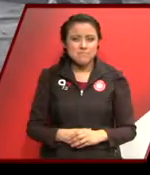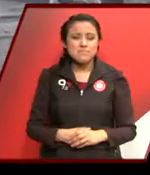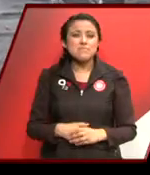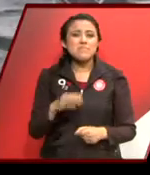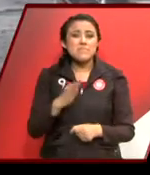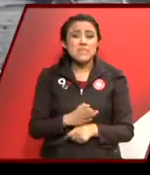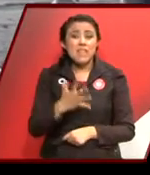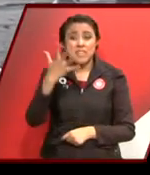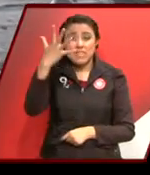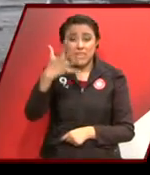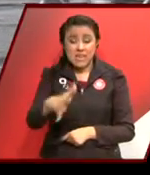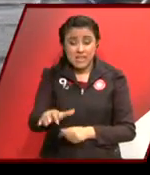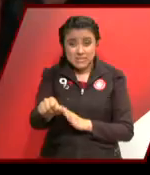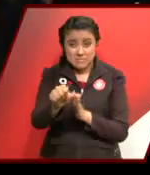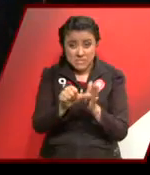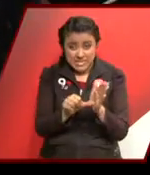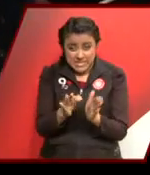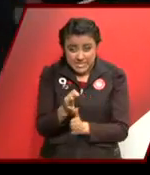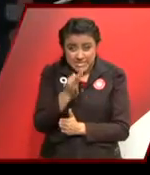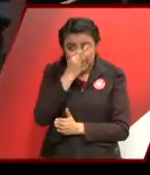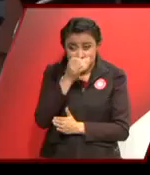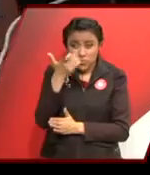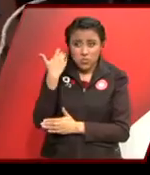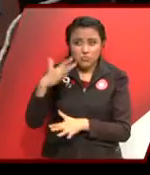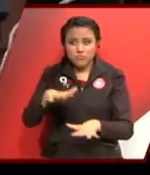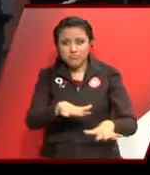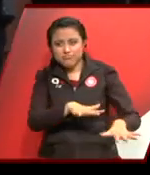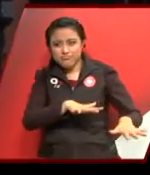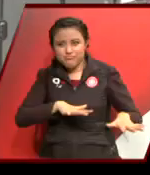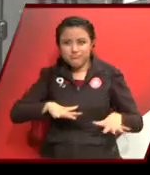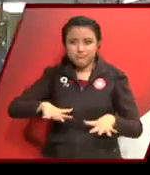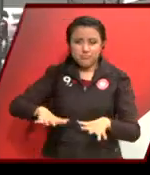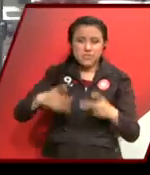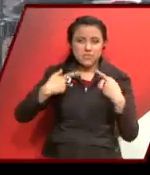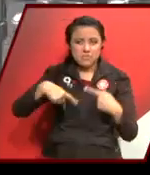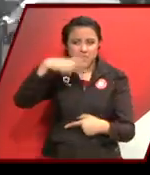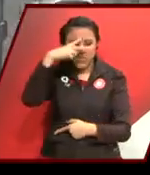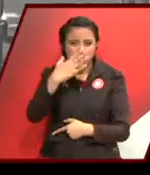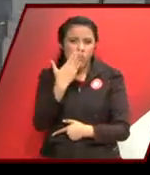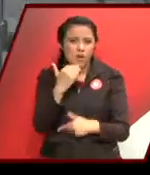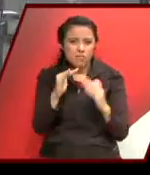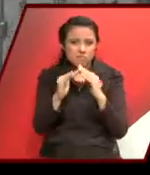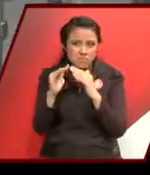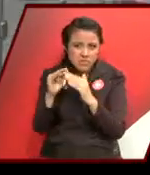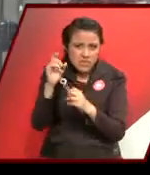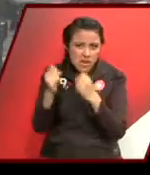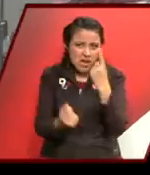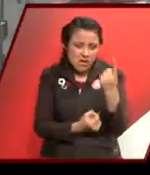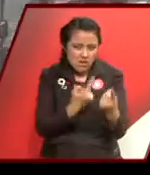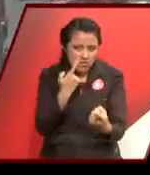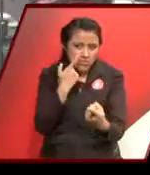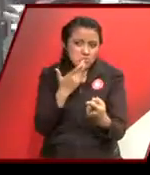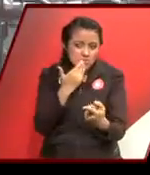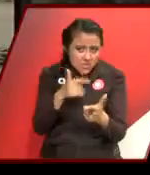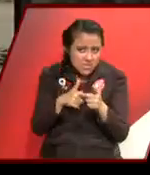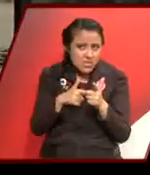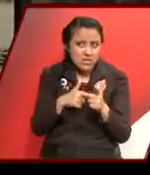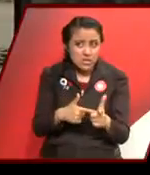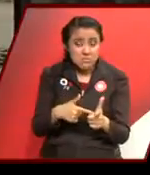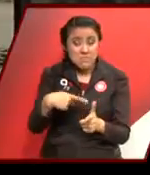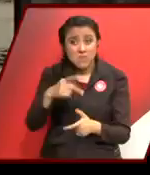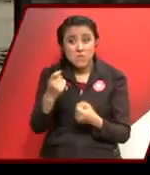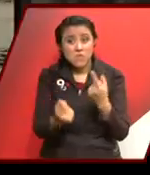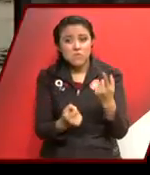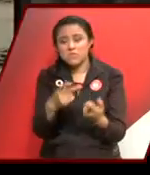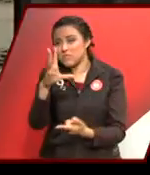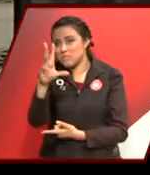Estamos a casi 10 meses del sismo que dejó a muchos mexicanos sin hogar. Algunos de ellos han salido adelante, pero